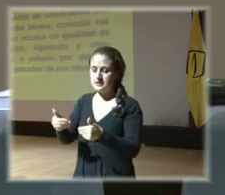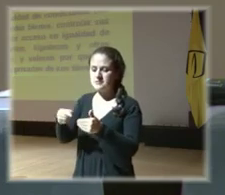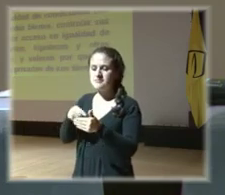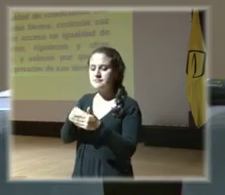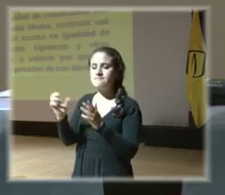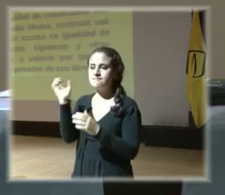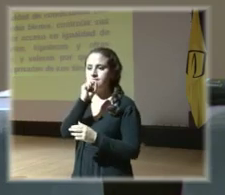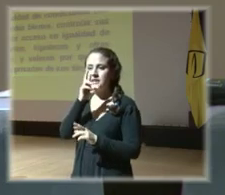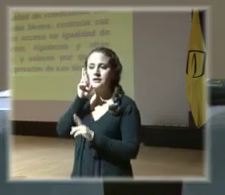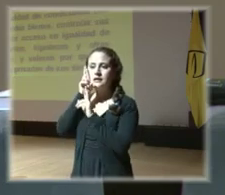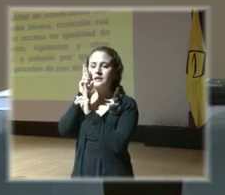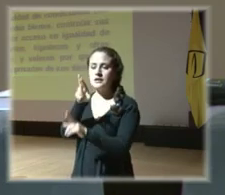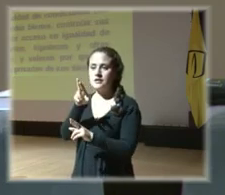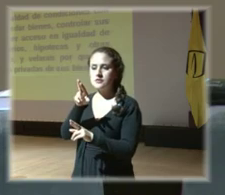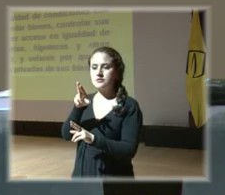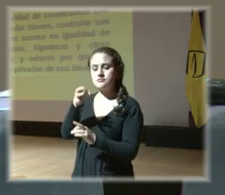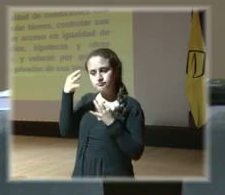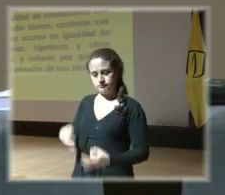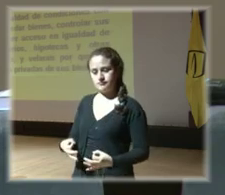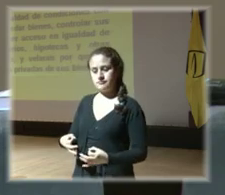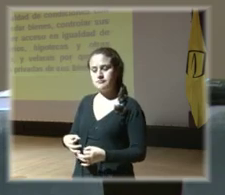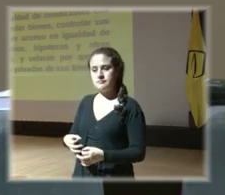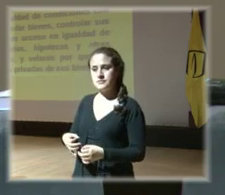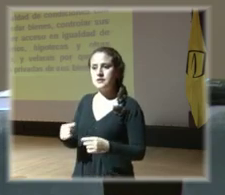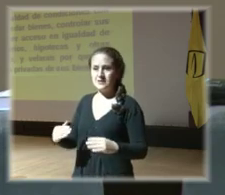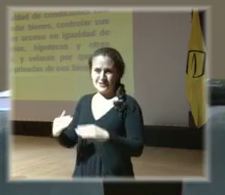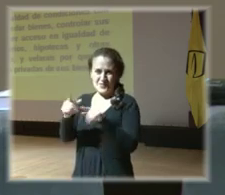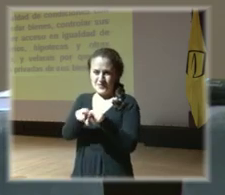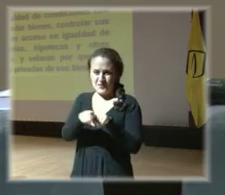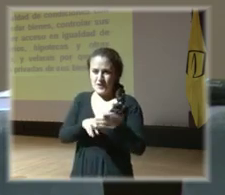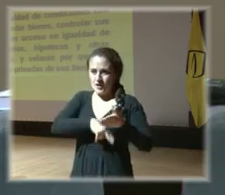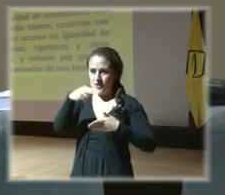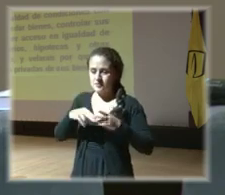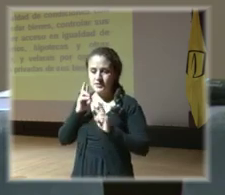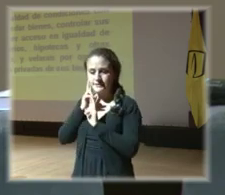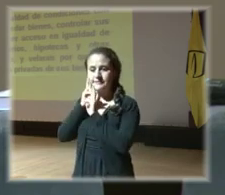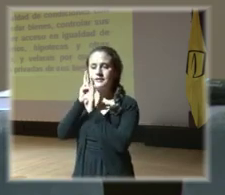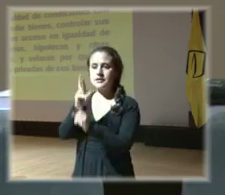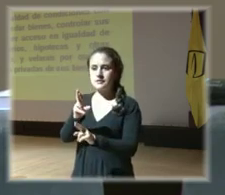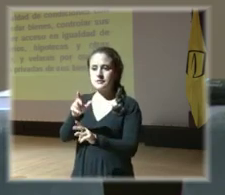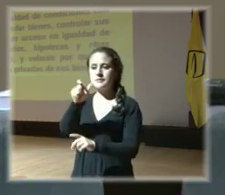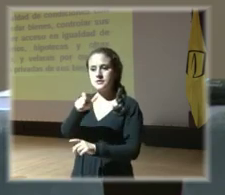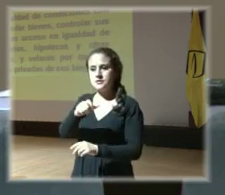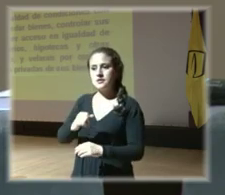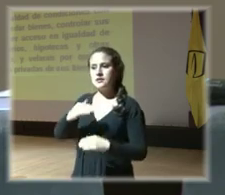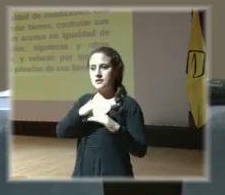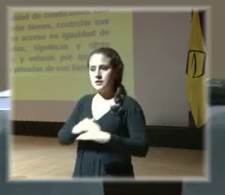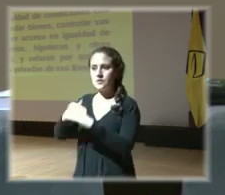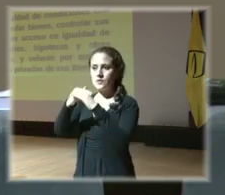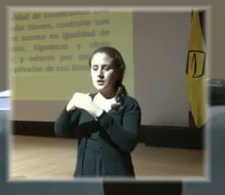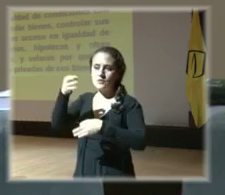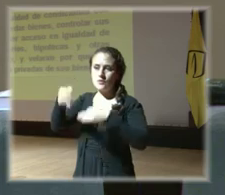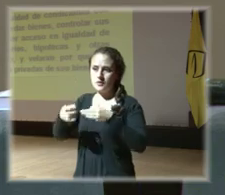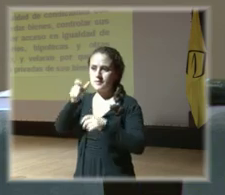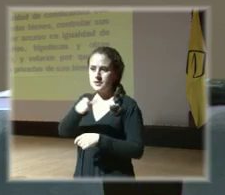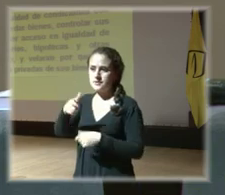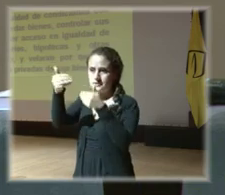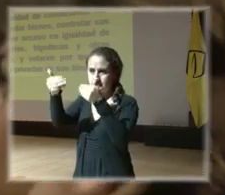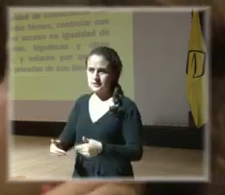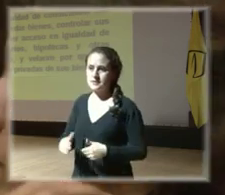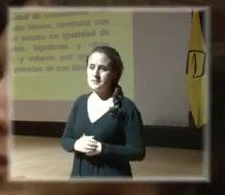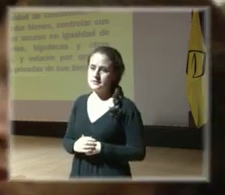reconoce prácticamente literalmente, igual que la Convención, el derecho a la igual capacidad jurídica de las personas con